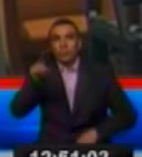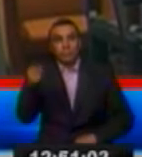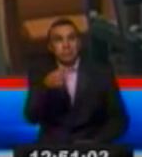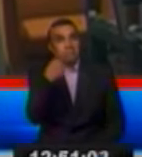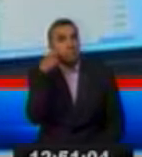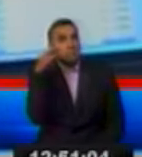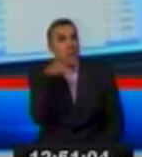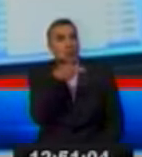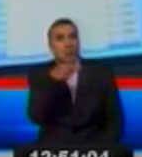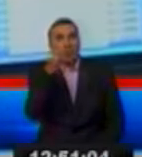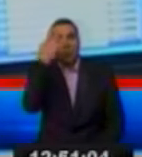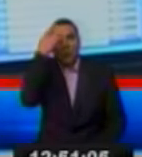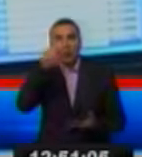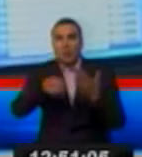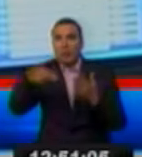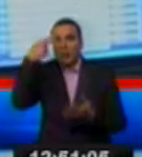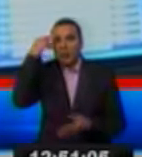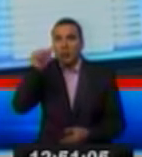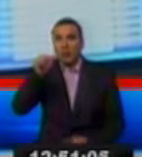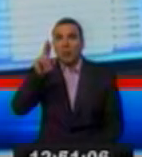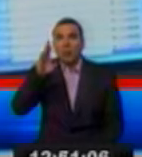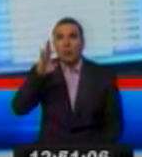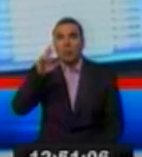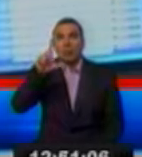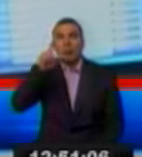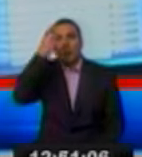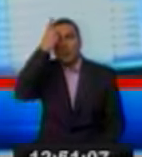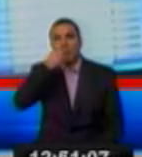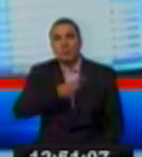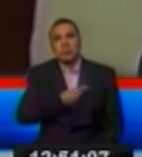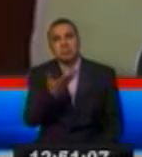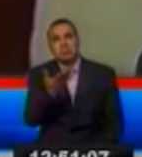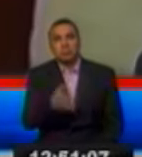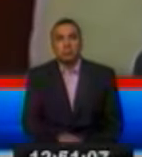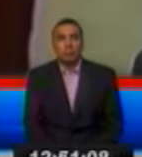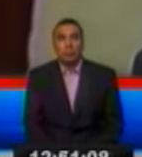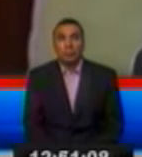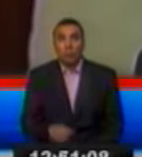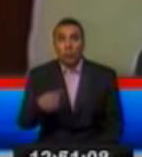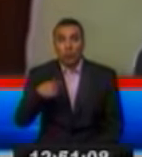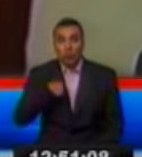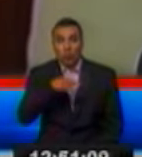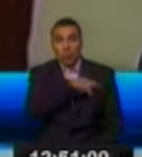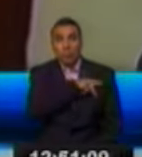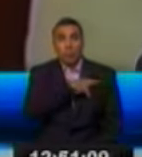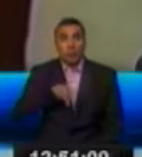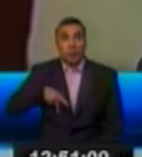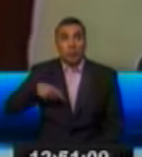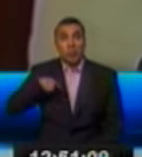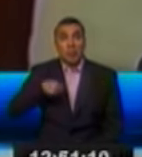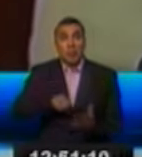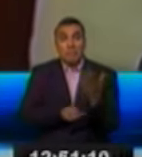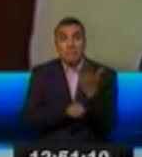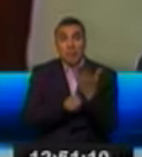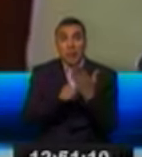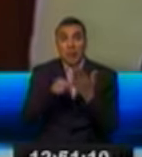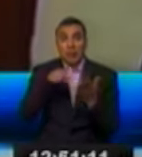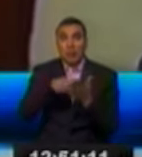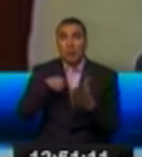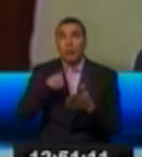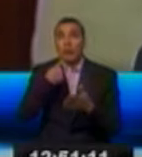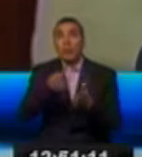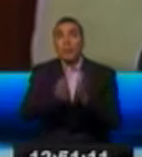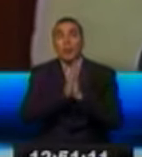cuenta los motivos por los que la Arcotel tomó dicha decisión. Escuchemos. Personalmente, como ministro de Telecomunicaciones, insto a la